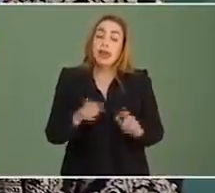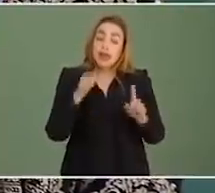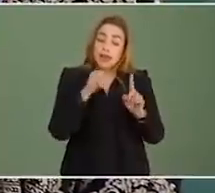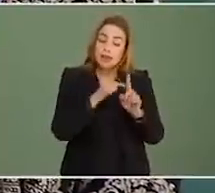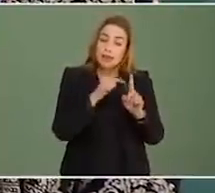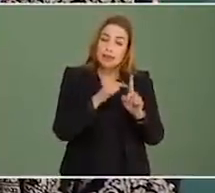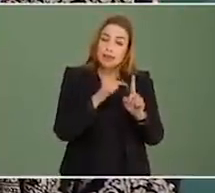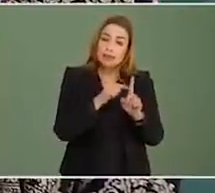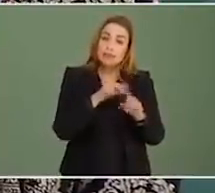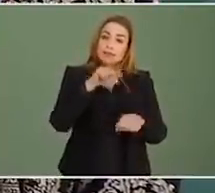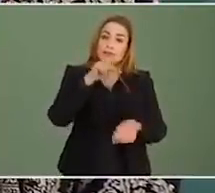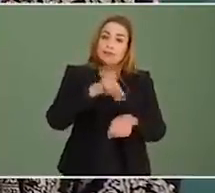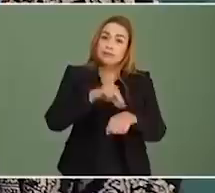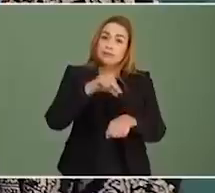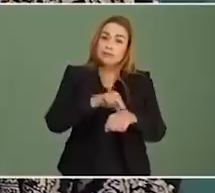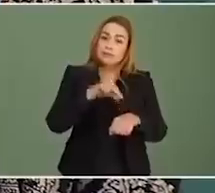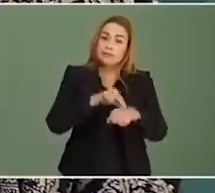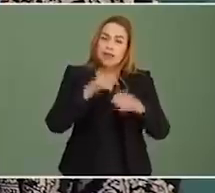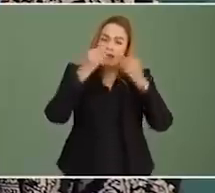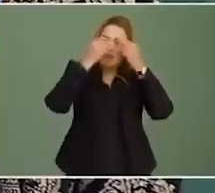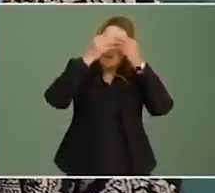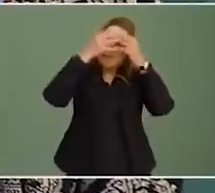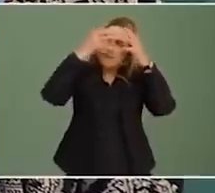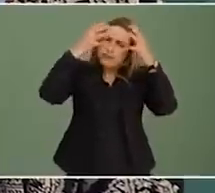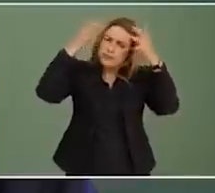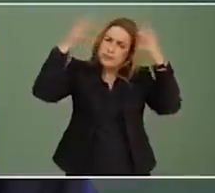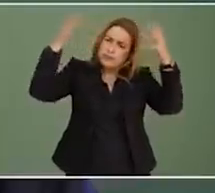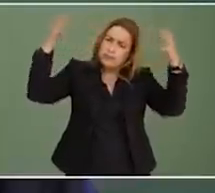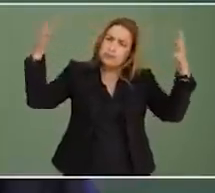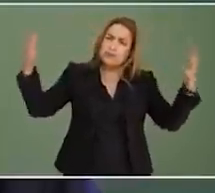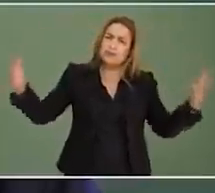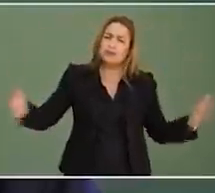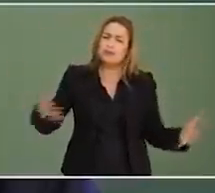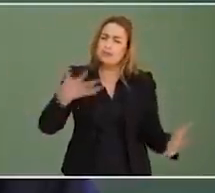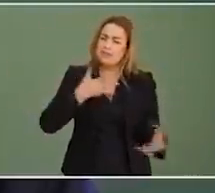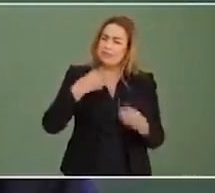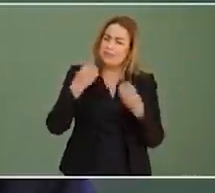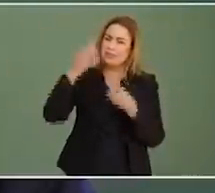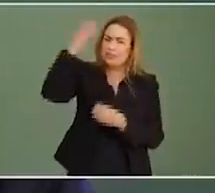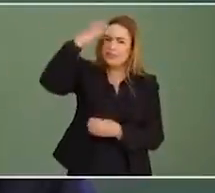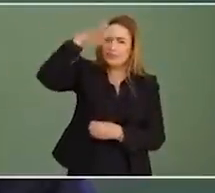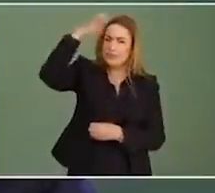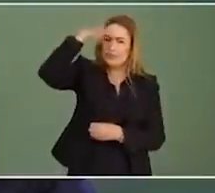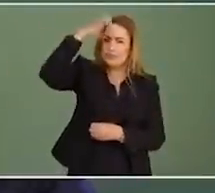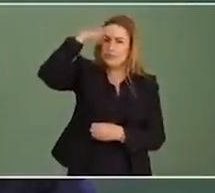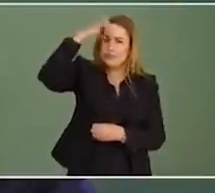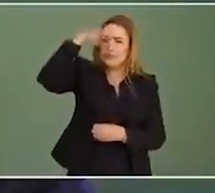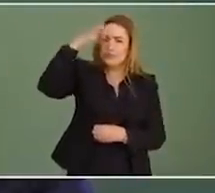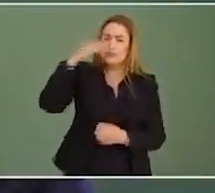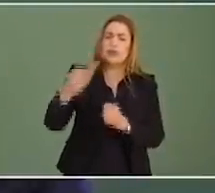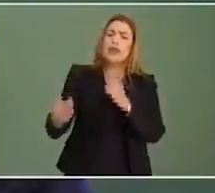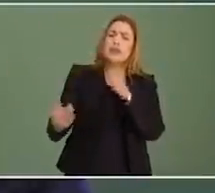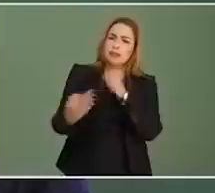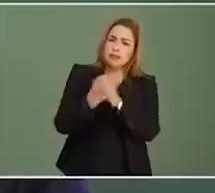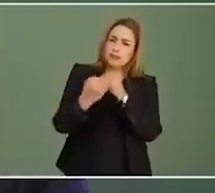con amplia experiencia en defensa